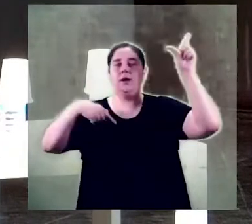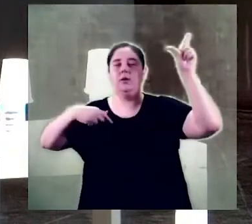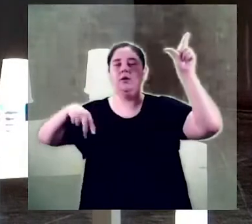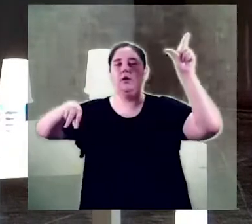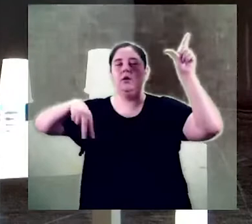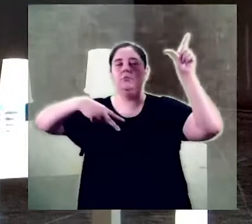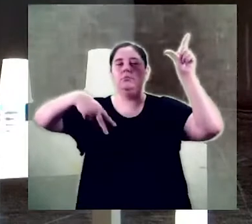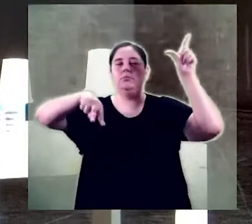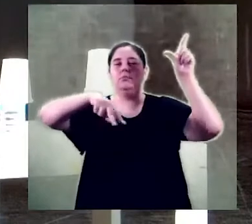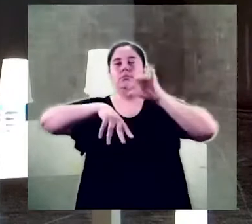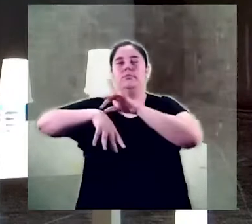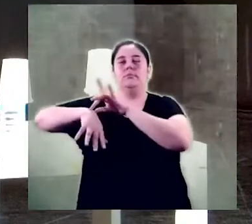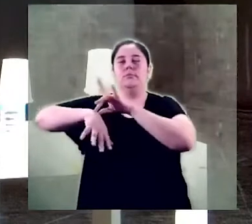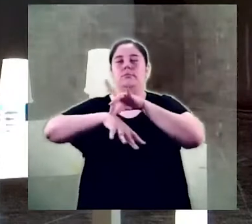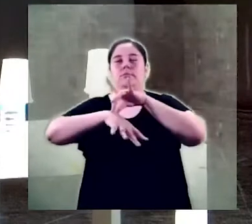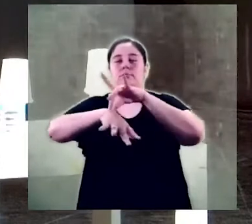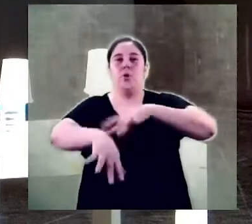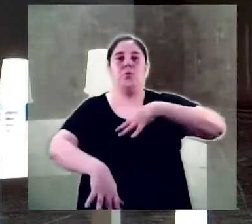dirección.